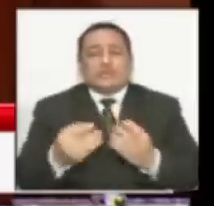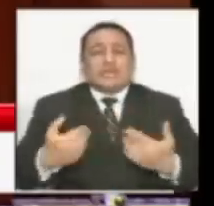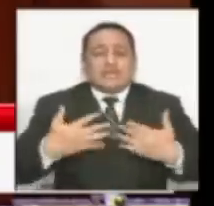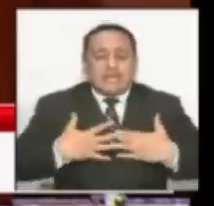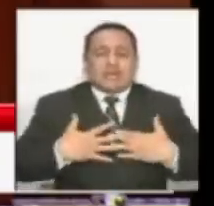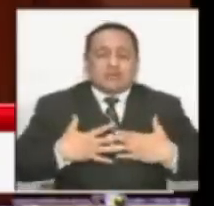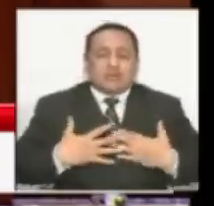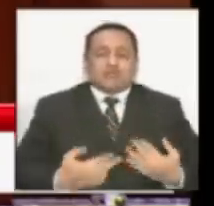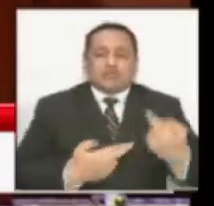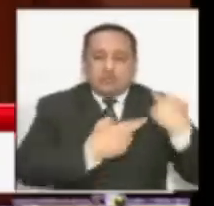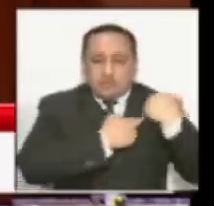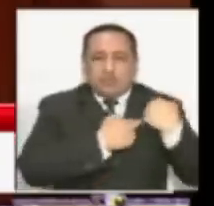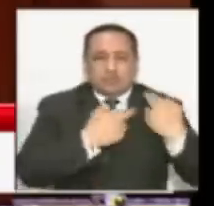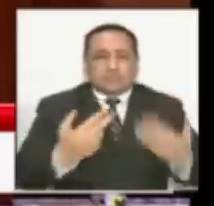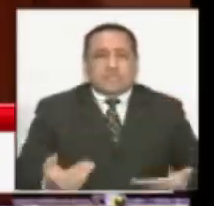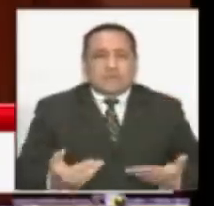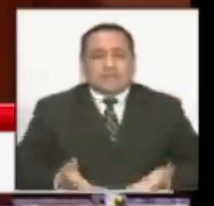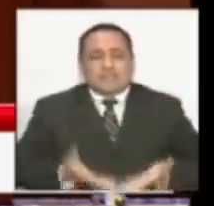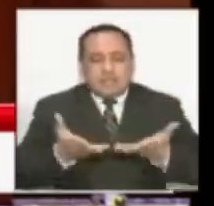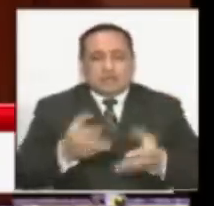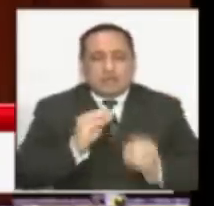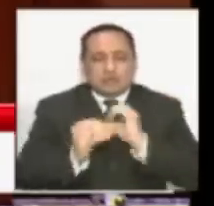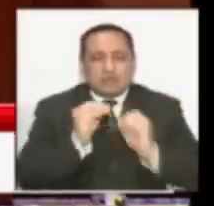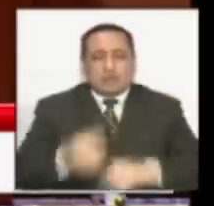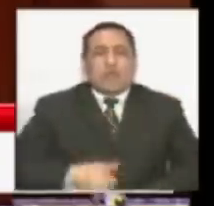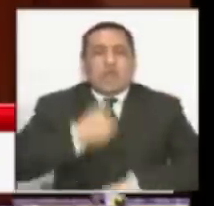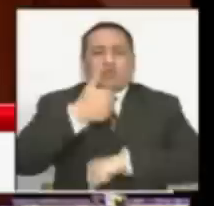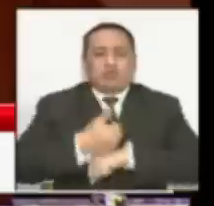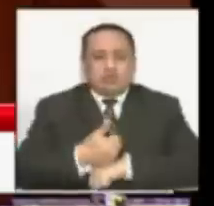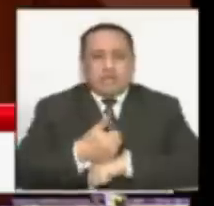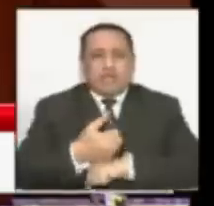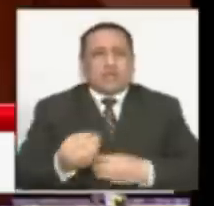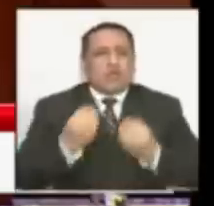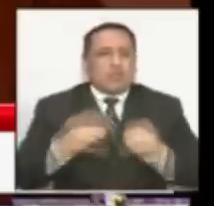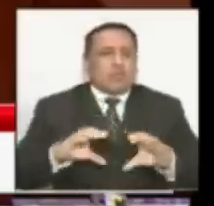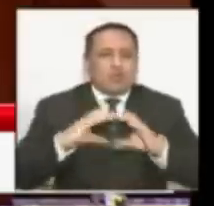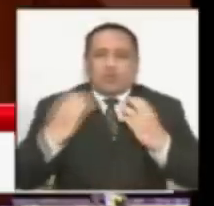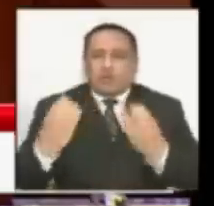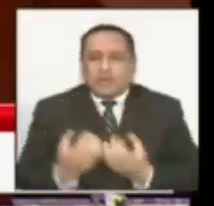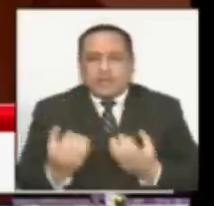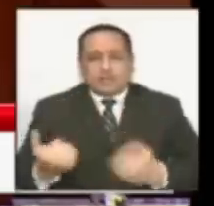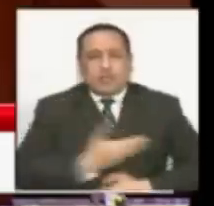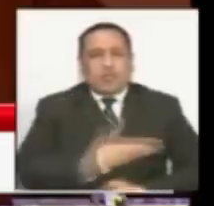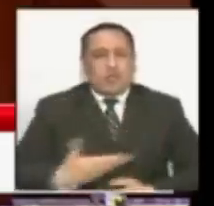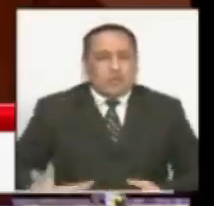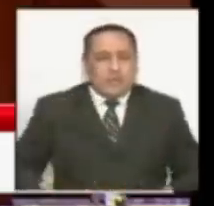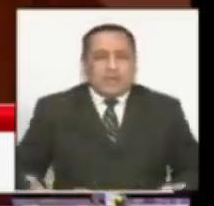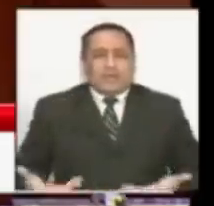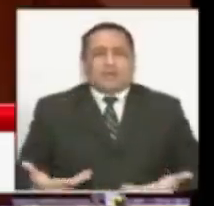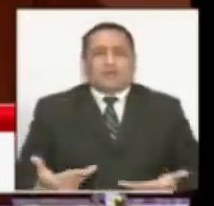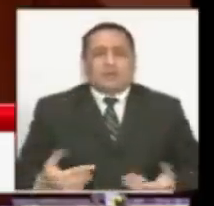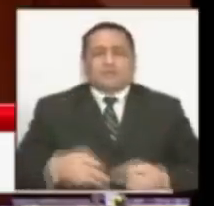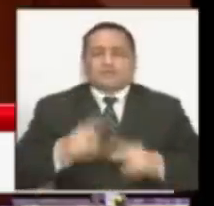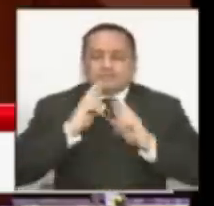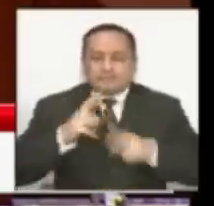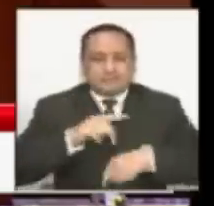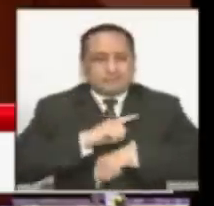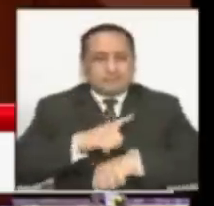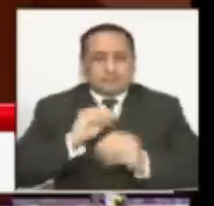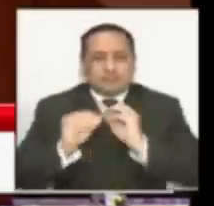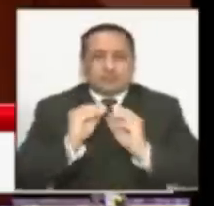que nosotros tenemos la responsabilidad como autoridades, como Congreso, como Gobierno en